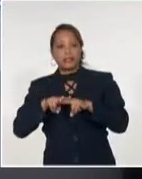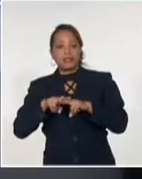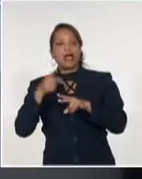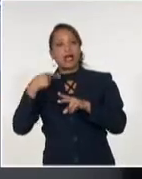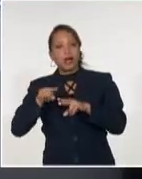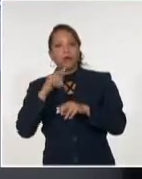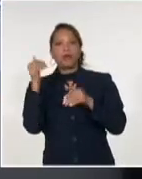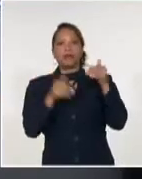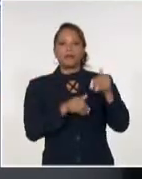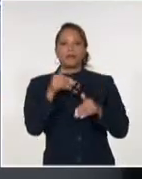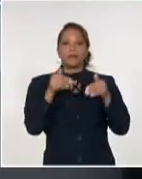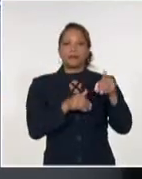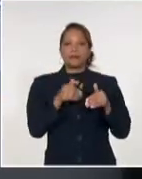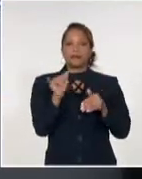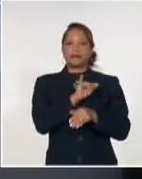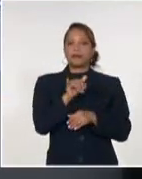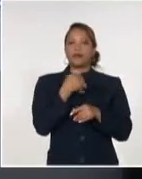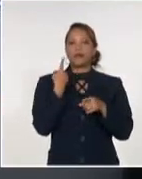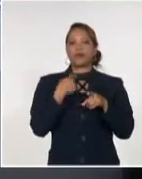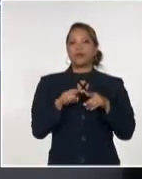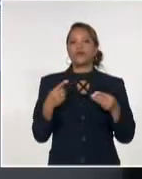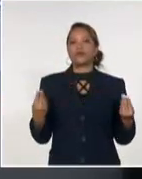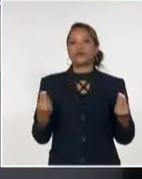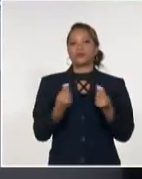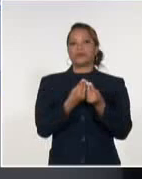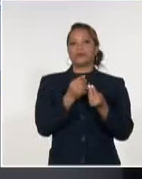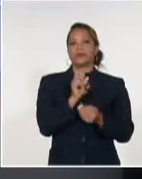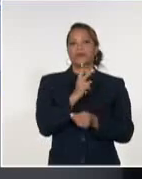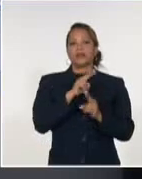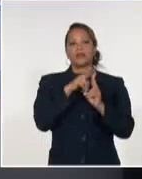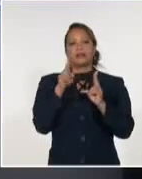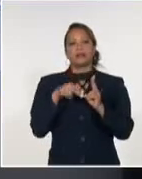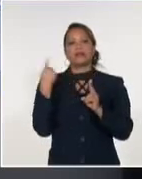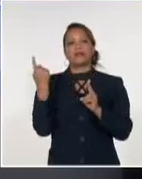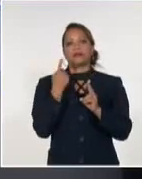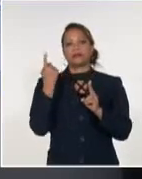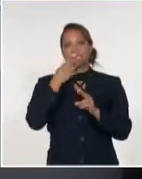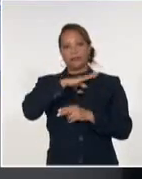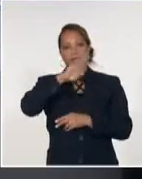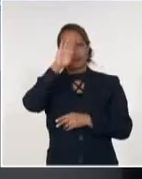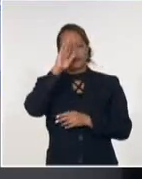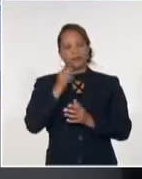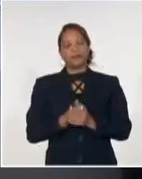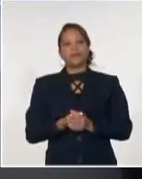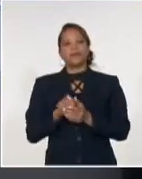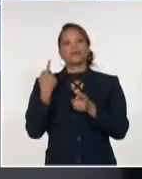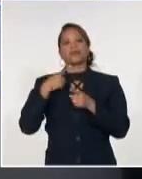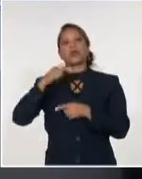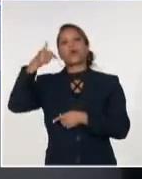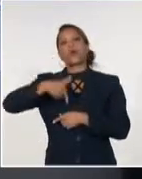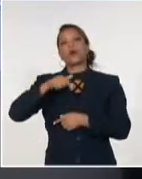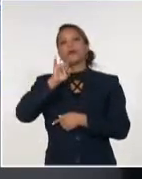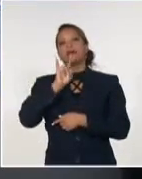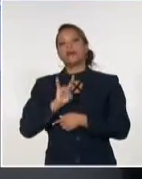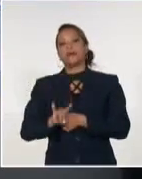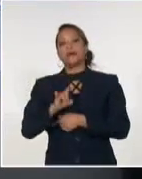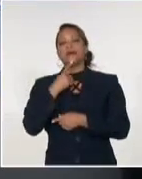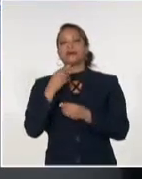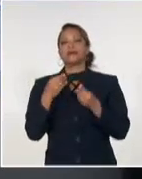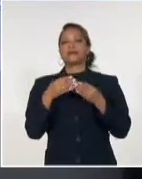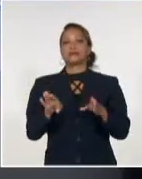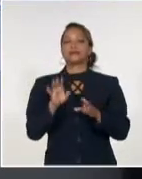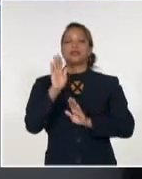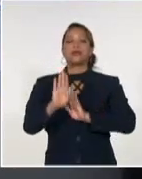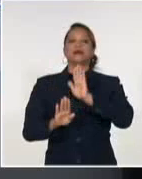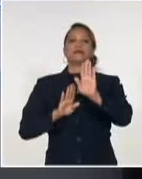de Pedro Bernardo García y de David Garrido, en el Teatro Nacional de Cuba. Tenemos el jueves 9 la inauguración de una exposición